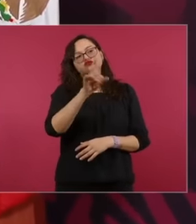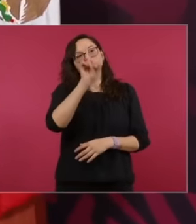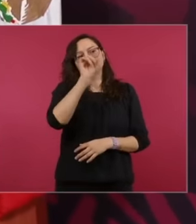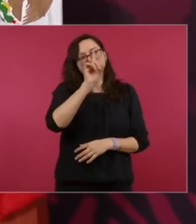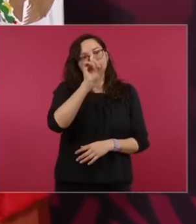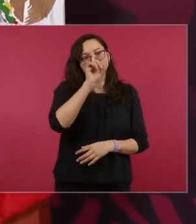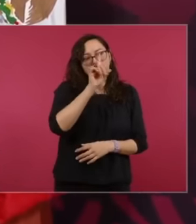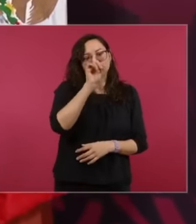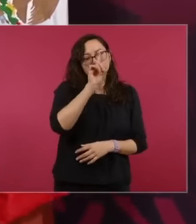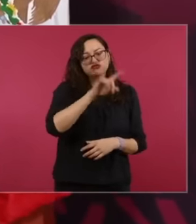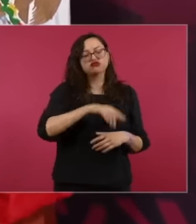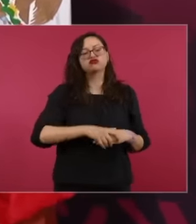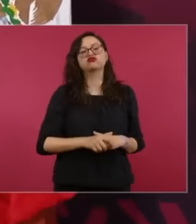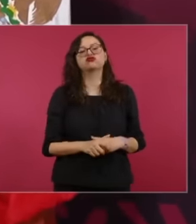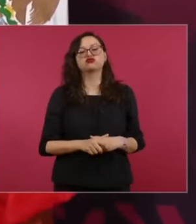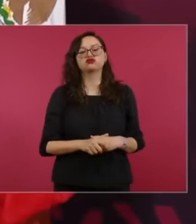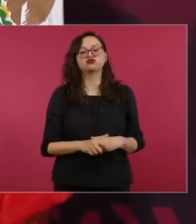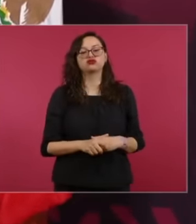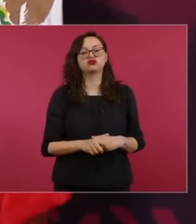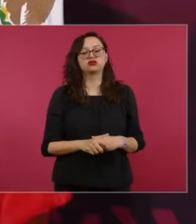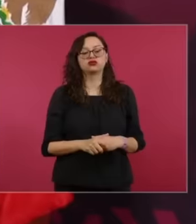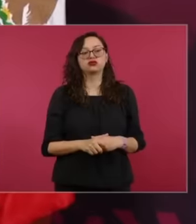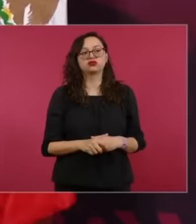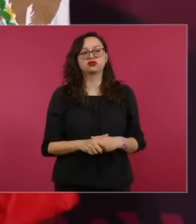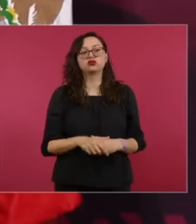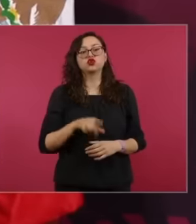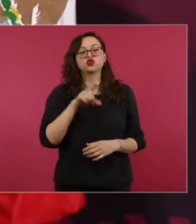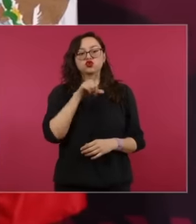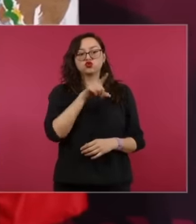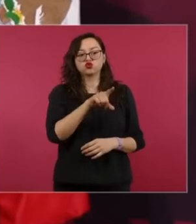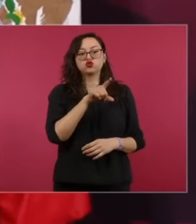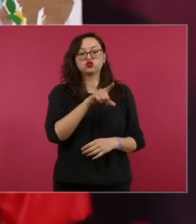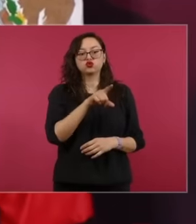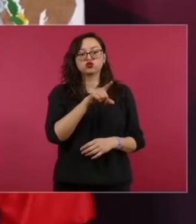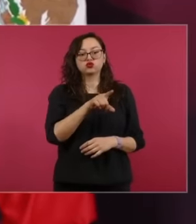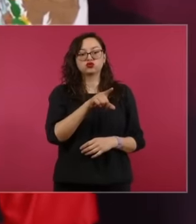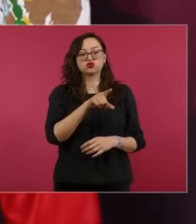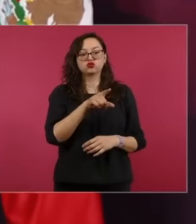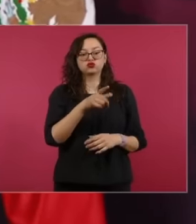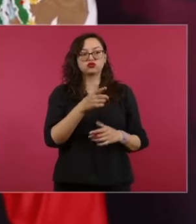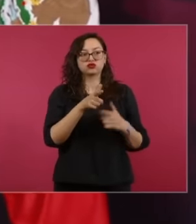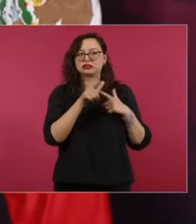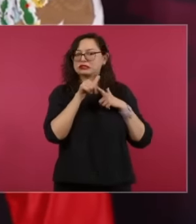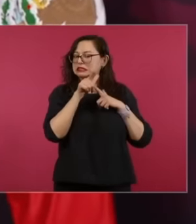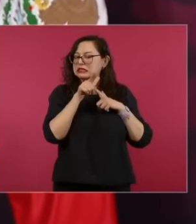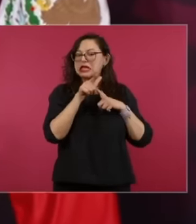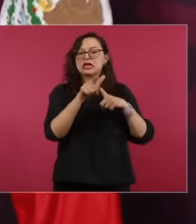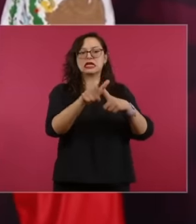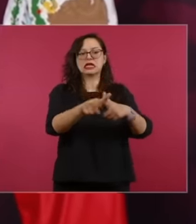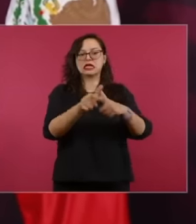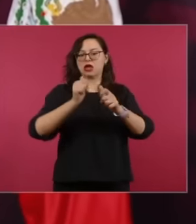matar siempre y cuando sea para conservar el poder.